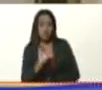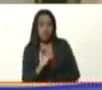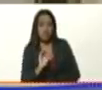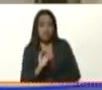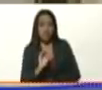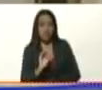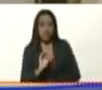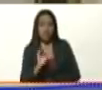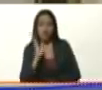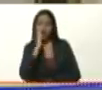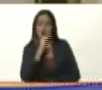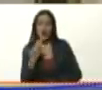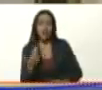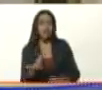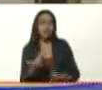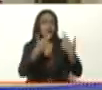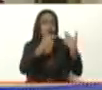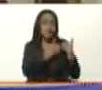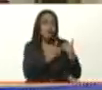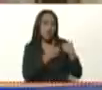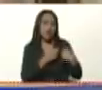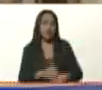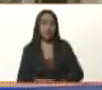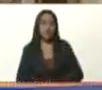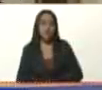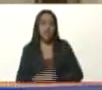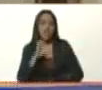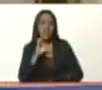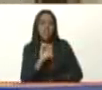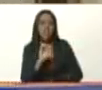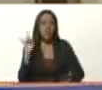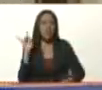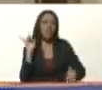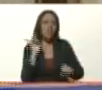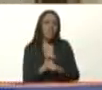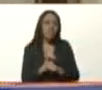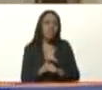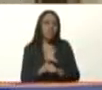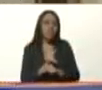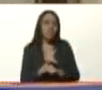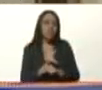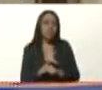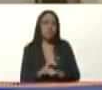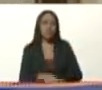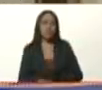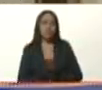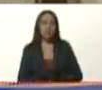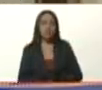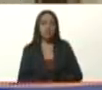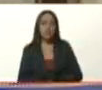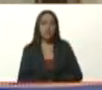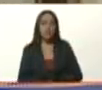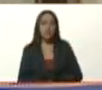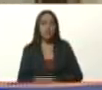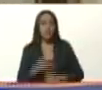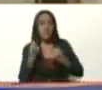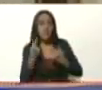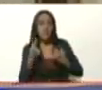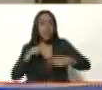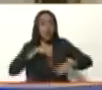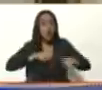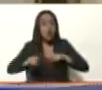médica, en el caso de él, recluido en una clínica privada, bajo cuidados y coordinación. Aquí